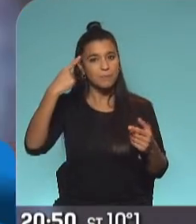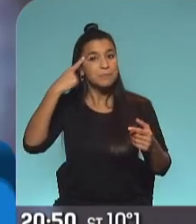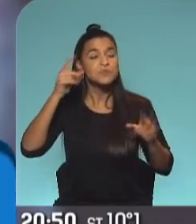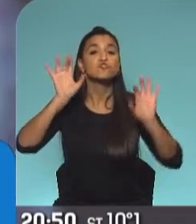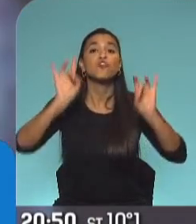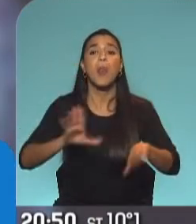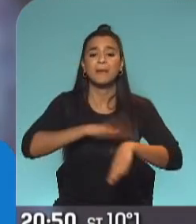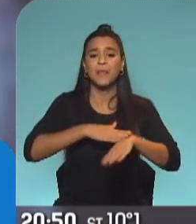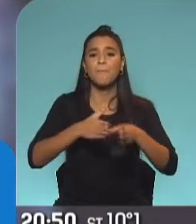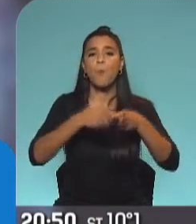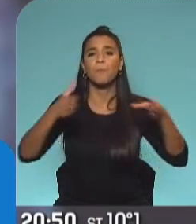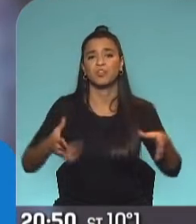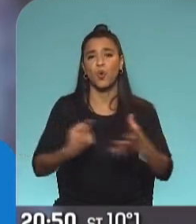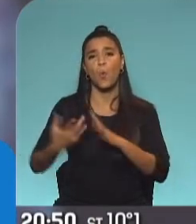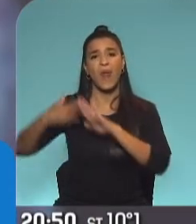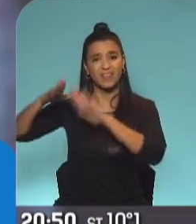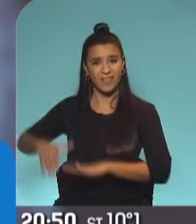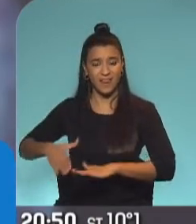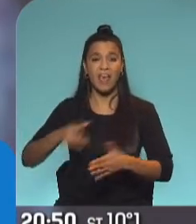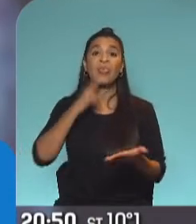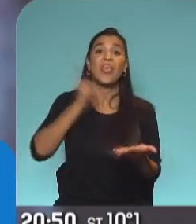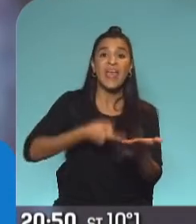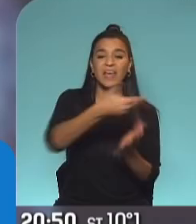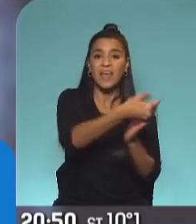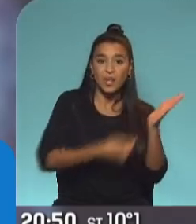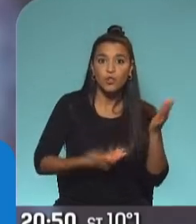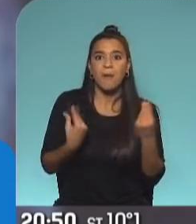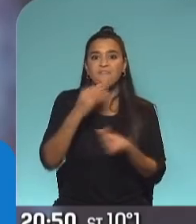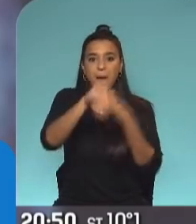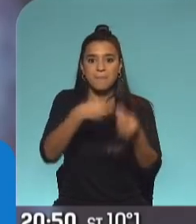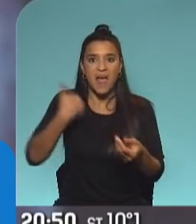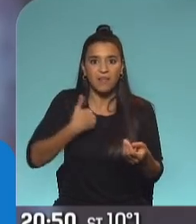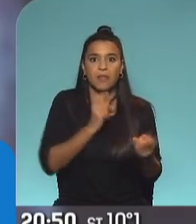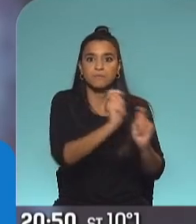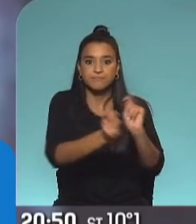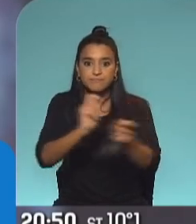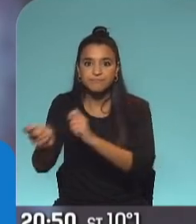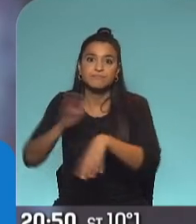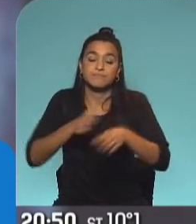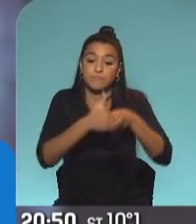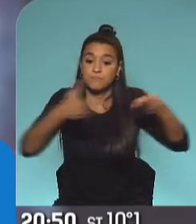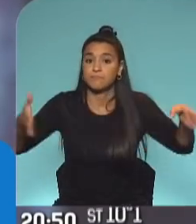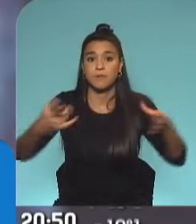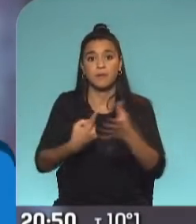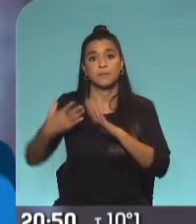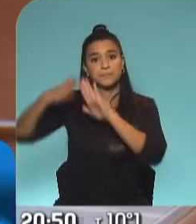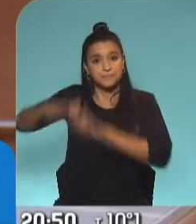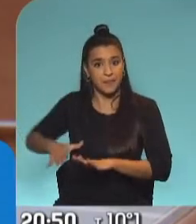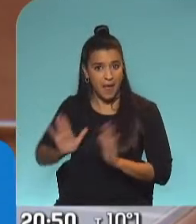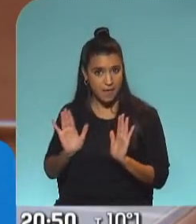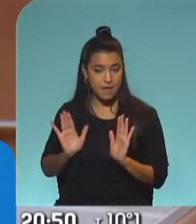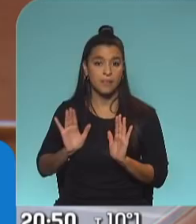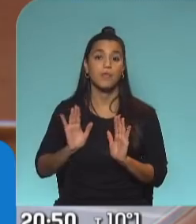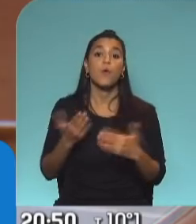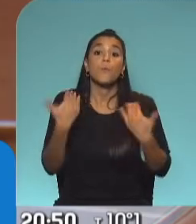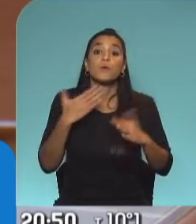la cuarentena, y es un decreto que tiene que ver con acompañar a las familias argentinas mientras dure la cuarentena y el aislamiento. El día de